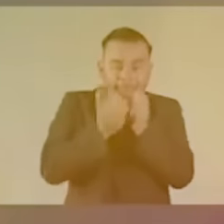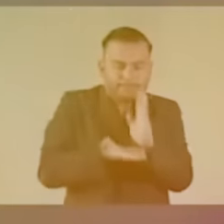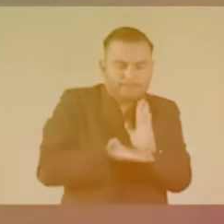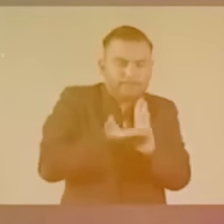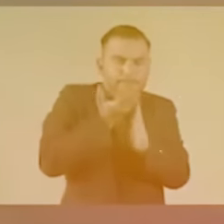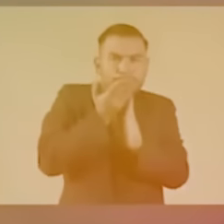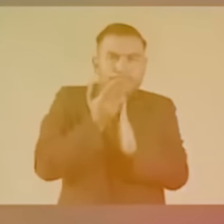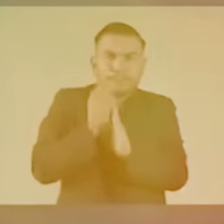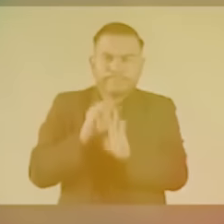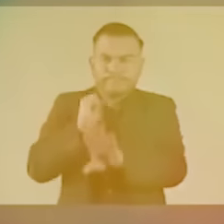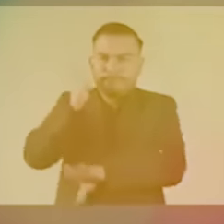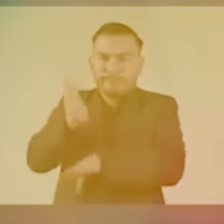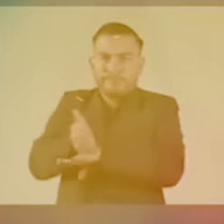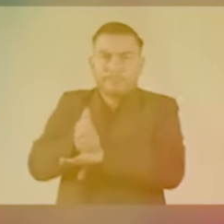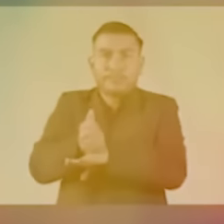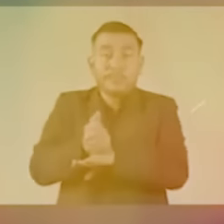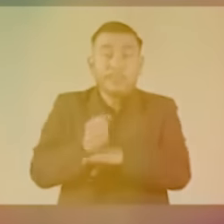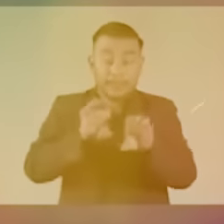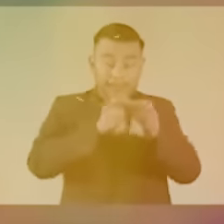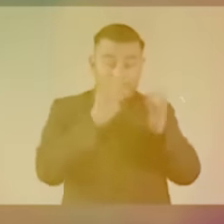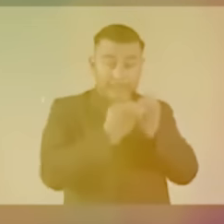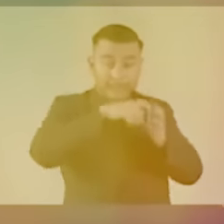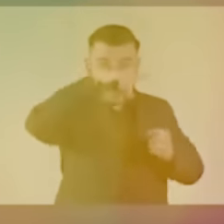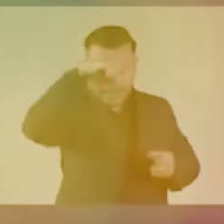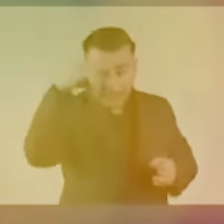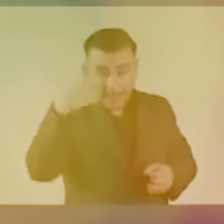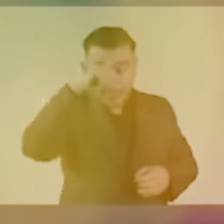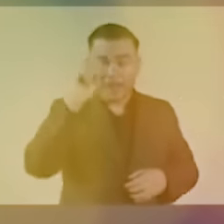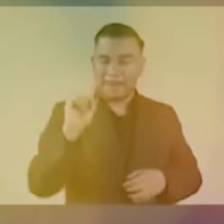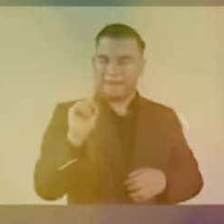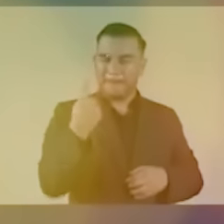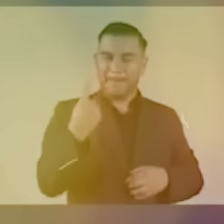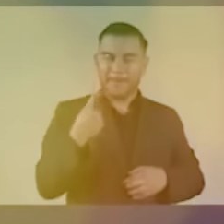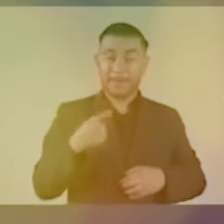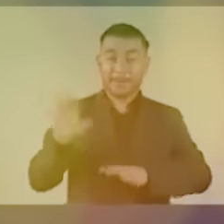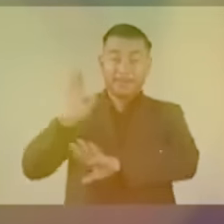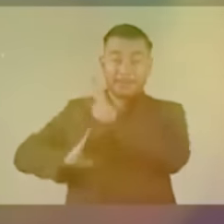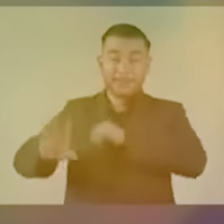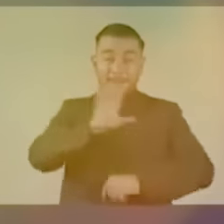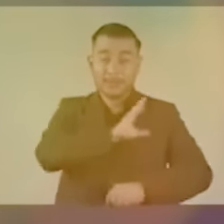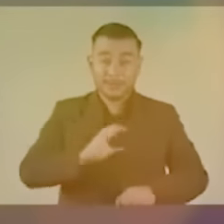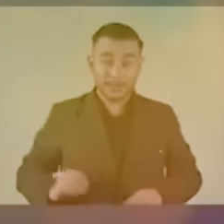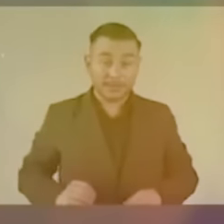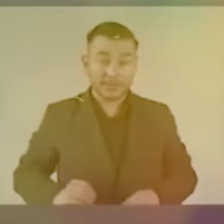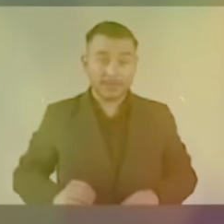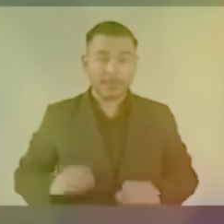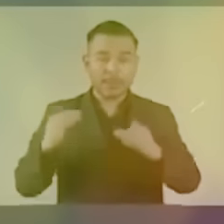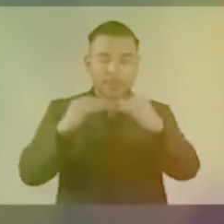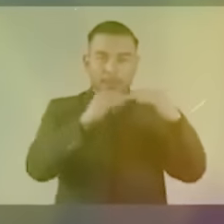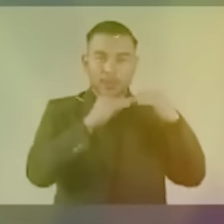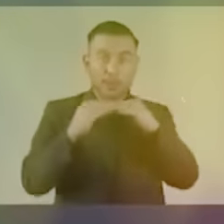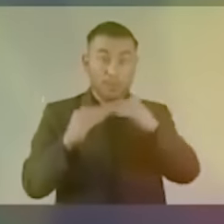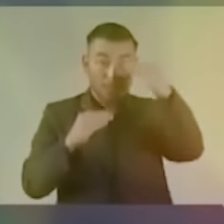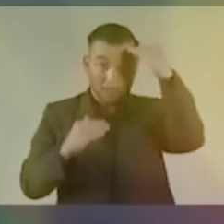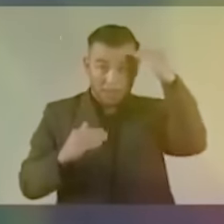y a formar un gabinete que además, por primera vez en la historia de nuestro país, tendremos un gabinete paritario.